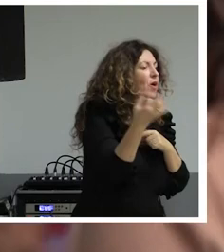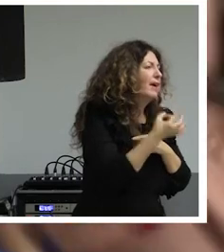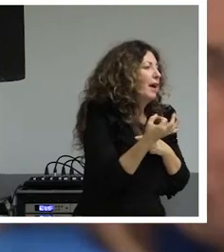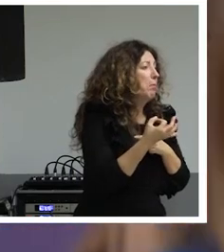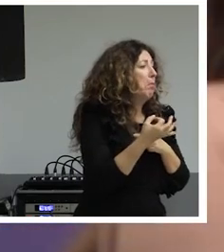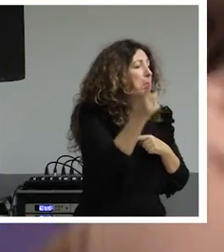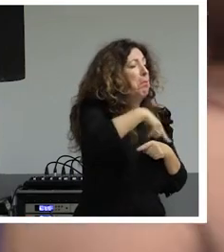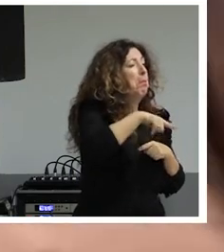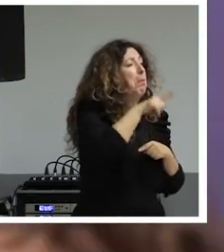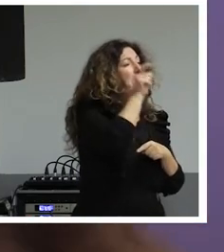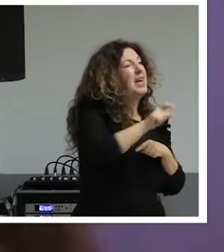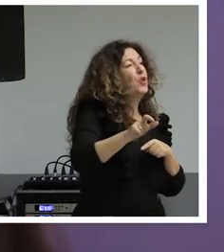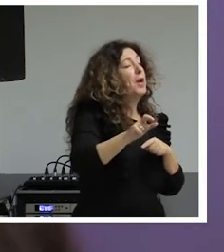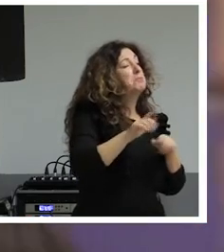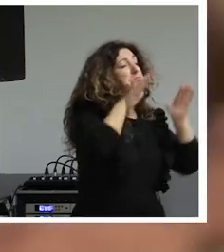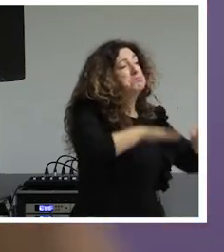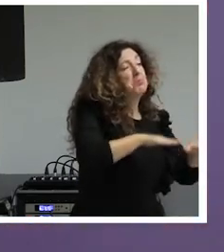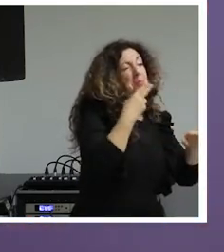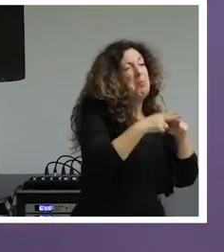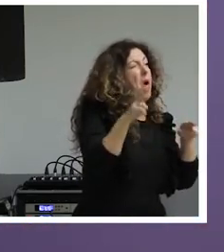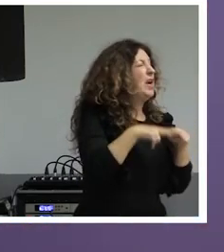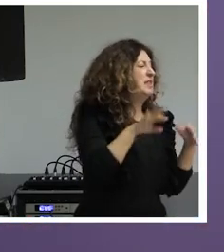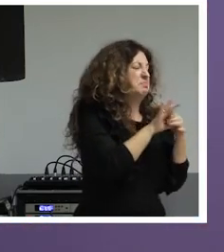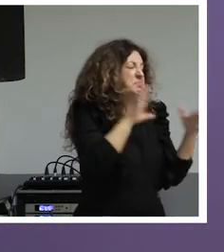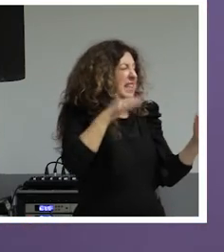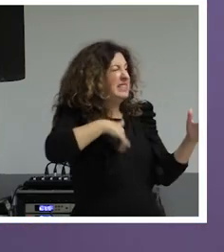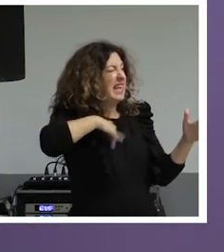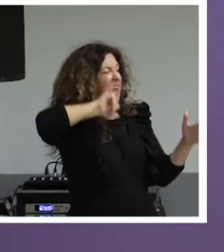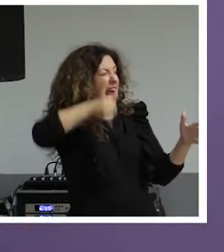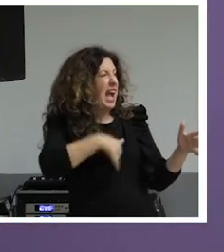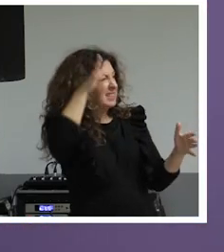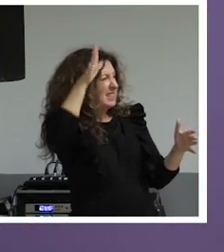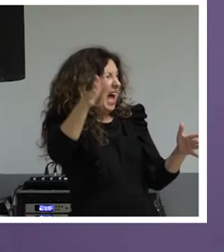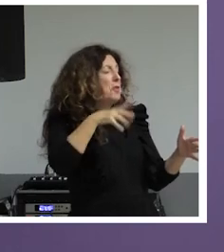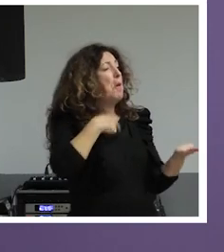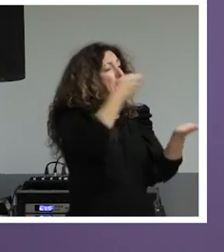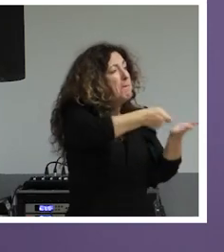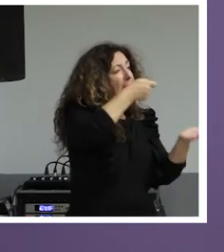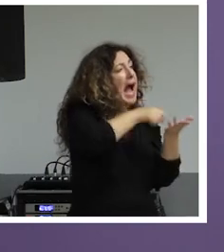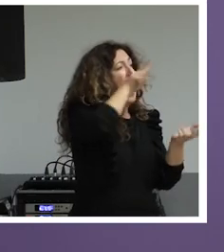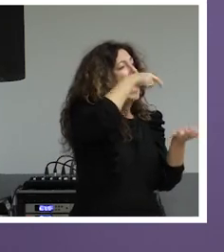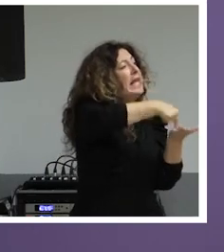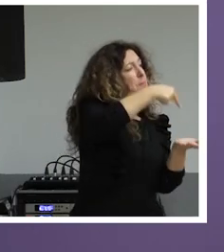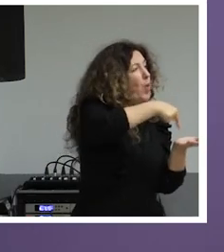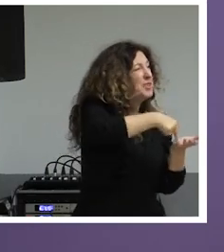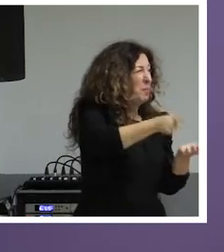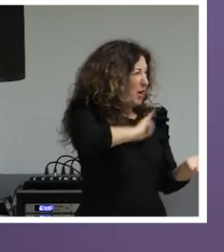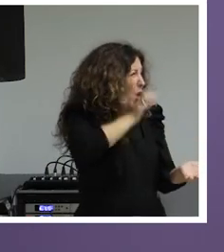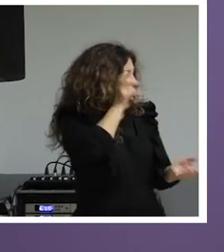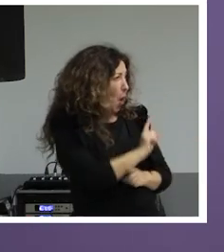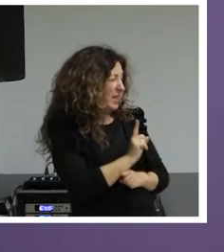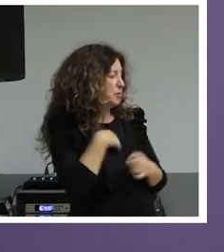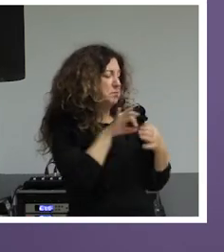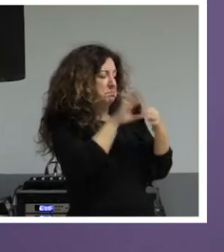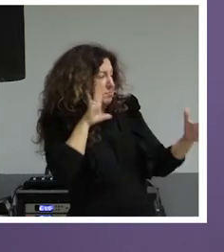a mí me da la sensación que este abandono y el no Escuchar a Los vecinos pues lo que está conllevando es a